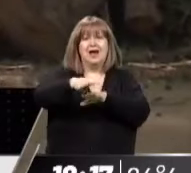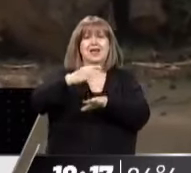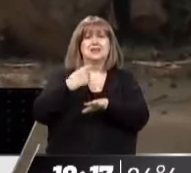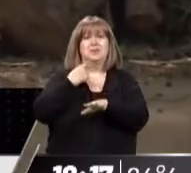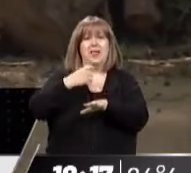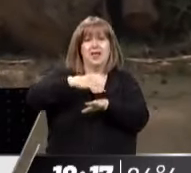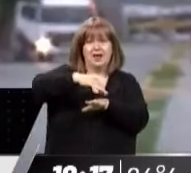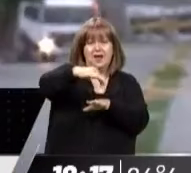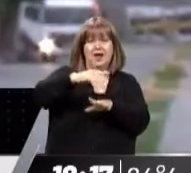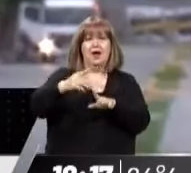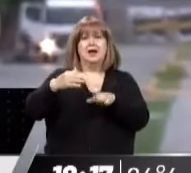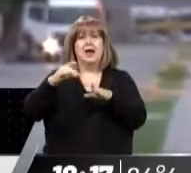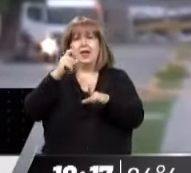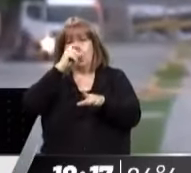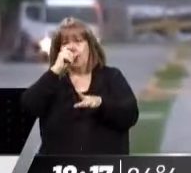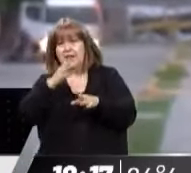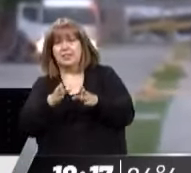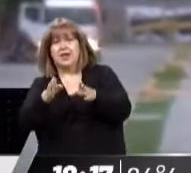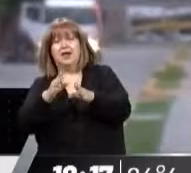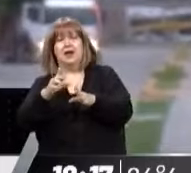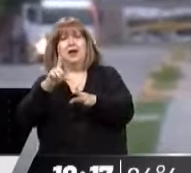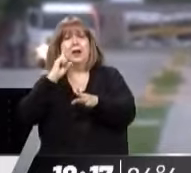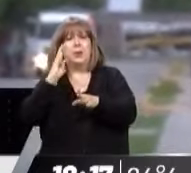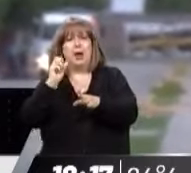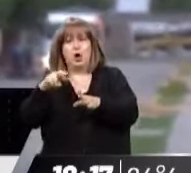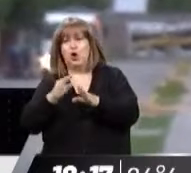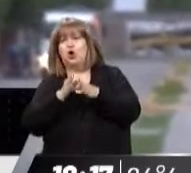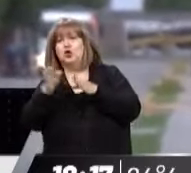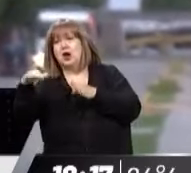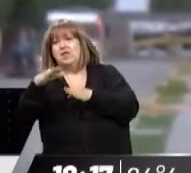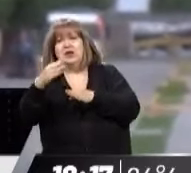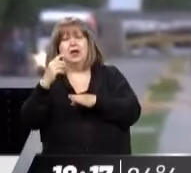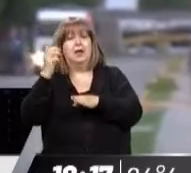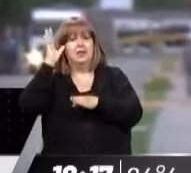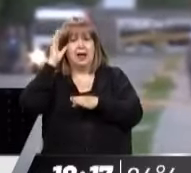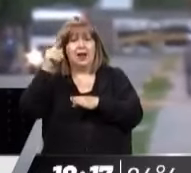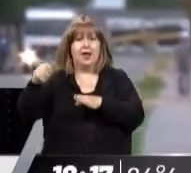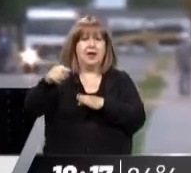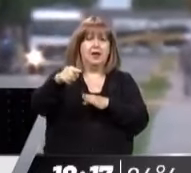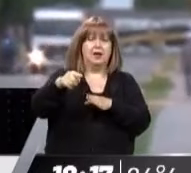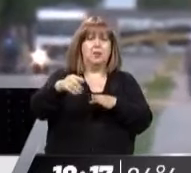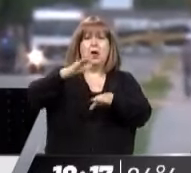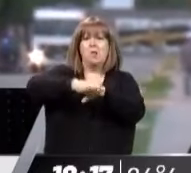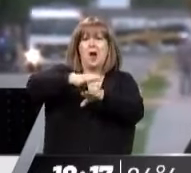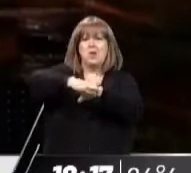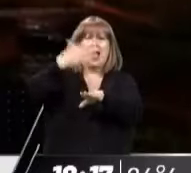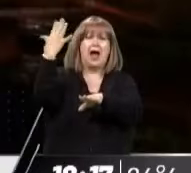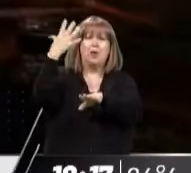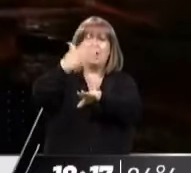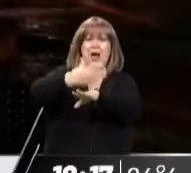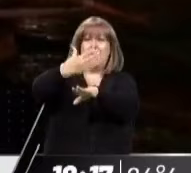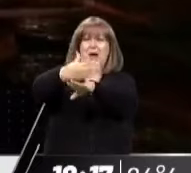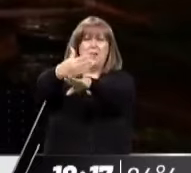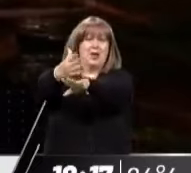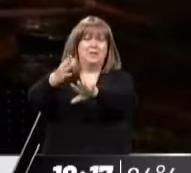calle Corrientes y Gran Líbano, la avenida Italia también la tuvimos que despejar de árboles caídos, pero deben